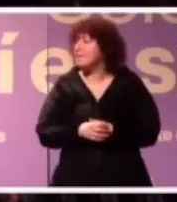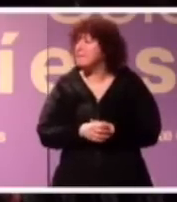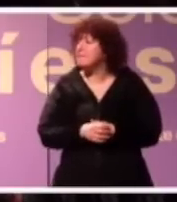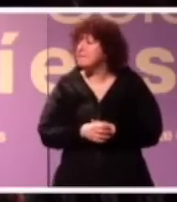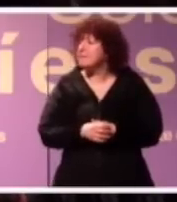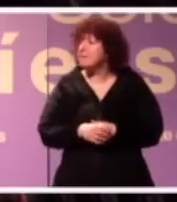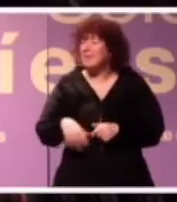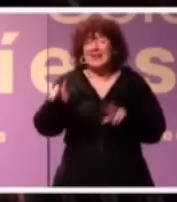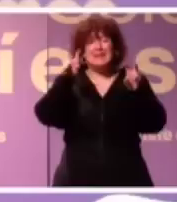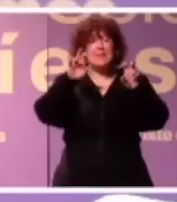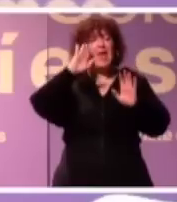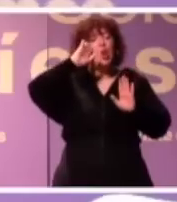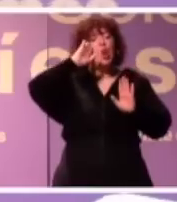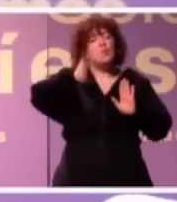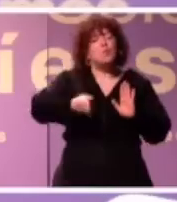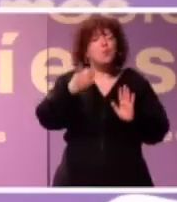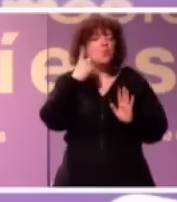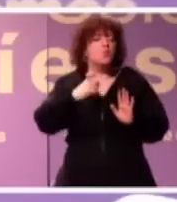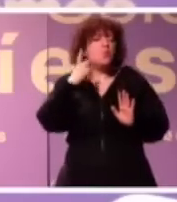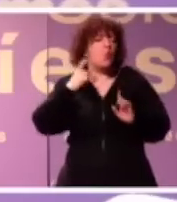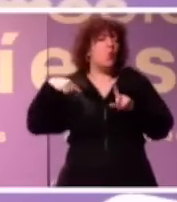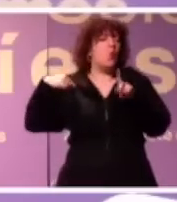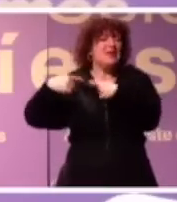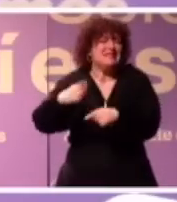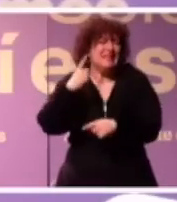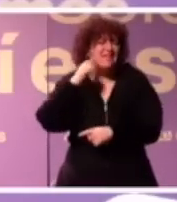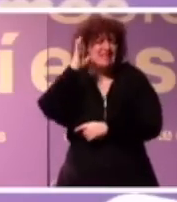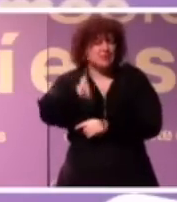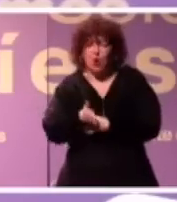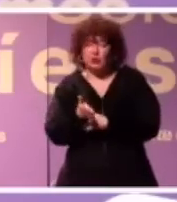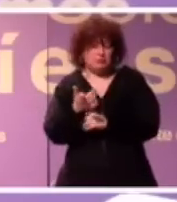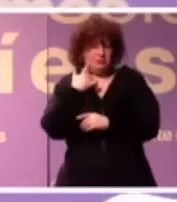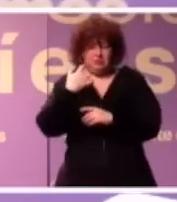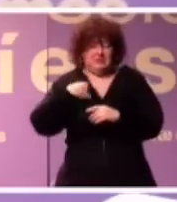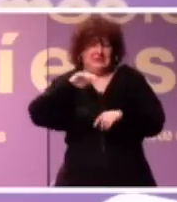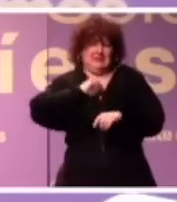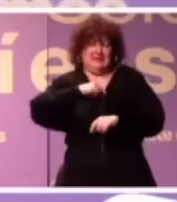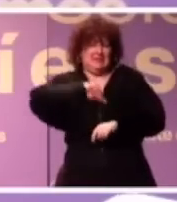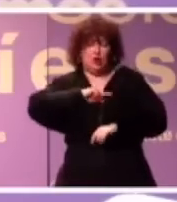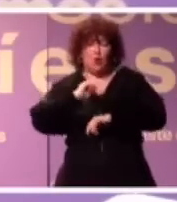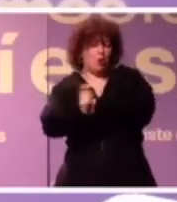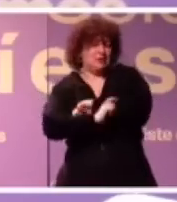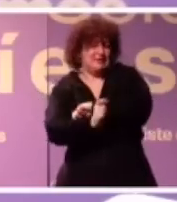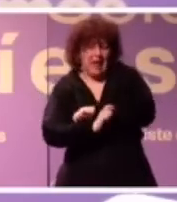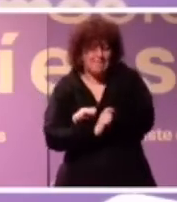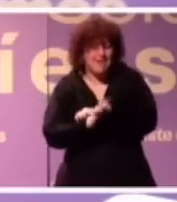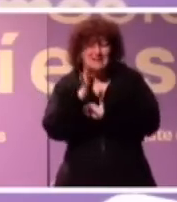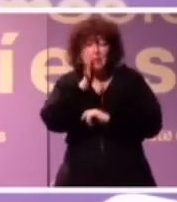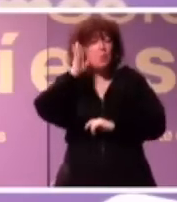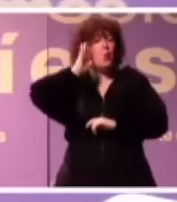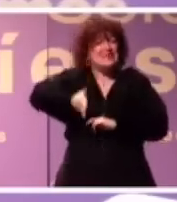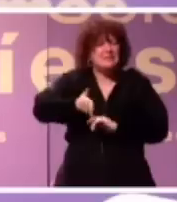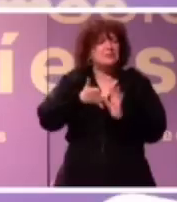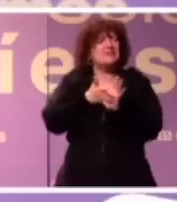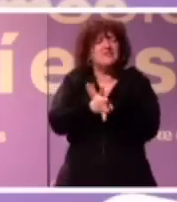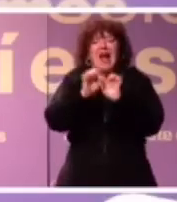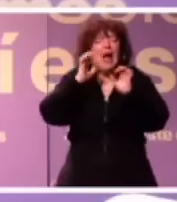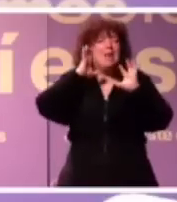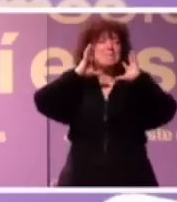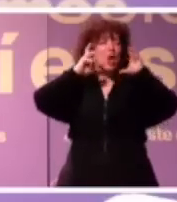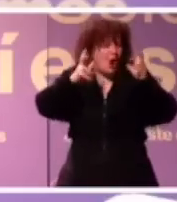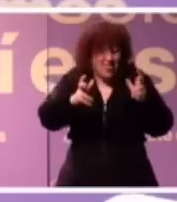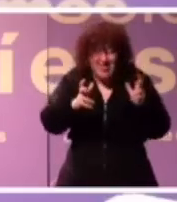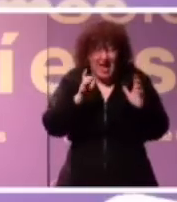el punitivismo es una trampa porque el punitivismo es más violencia y nunca hemos